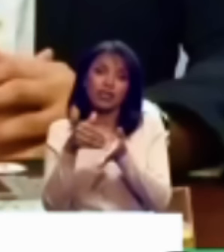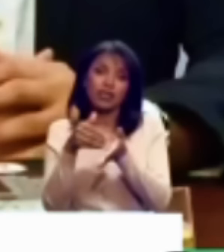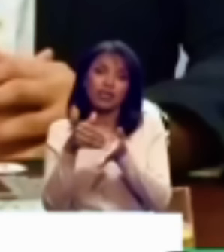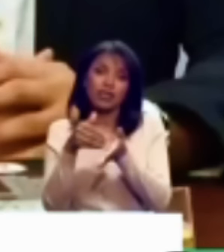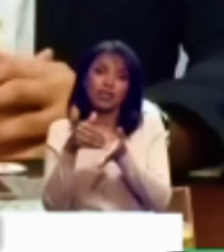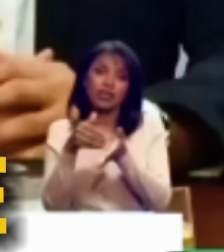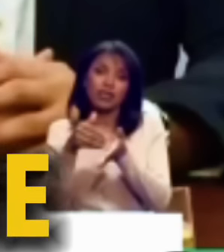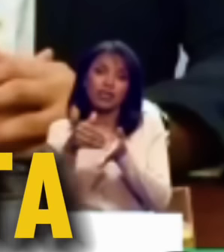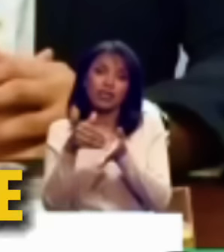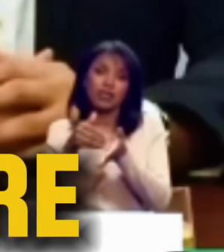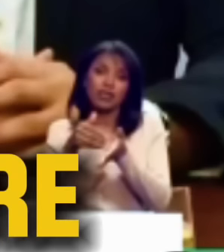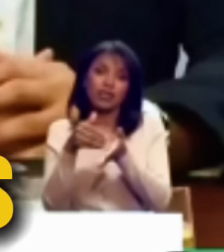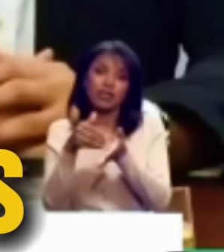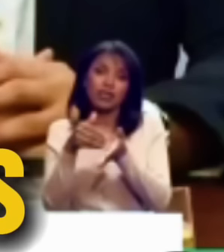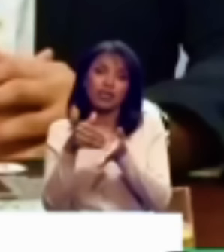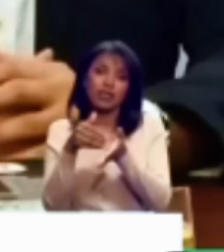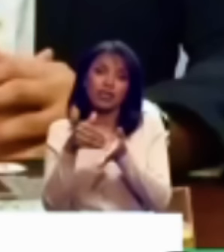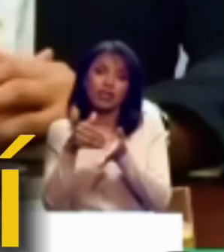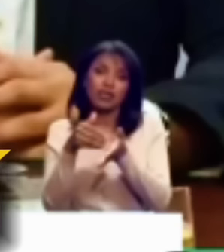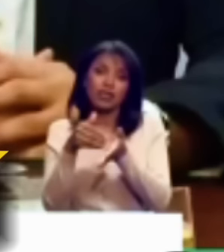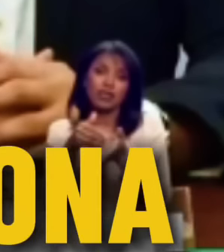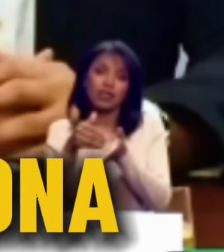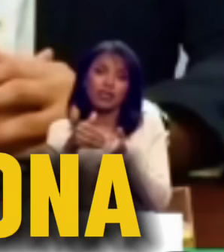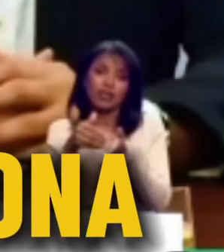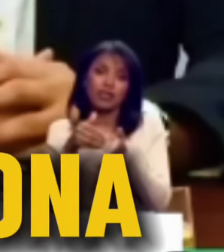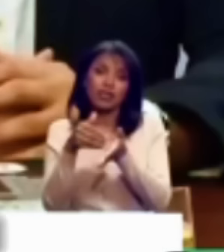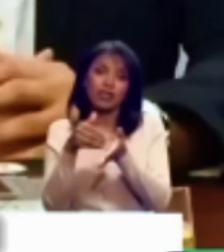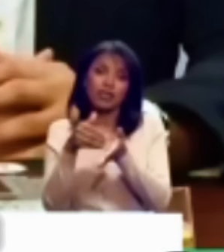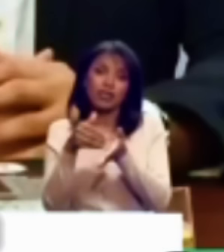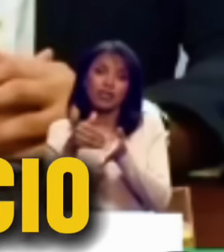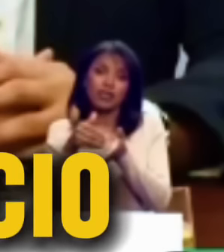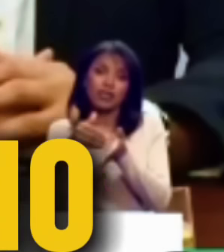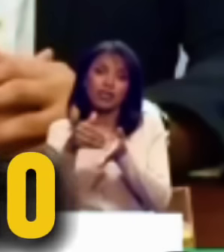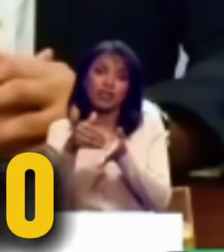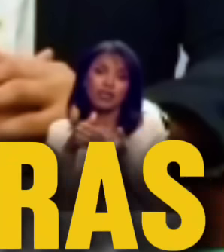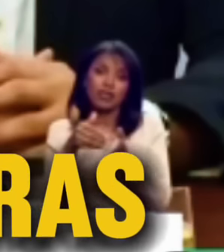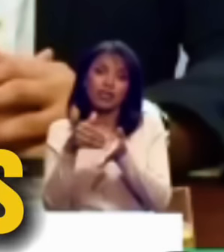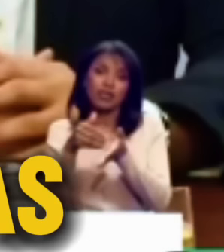dinero. El que tiene plata quiere más. Así funciona